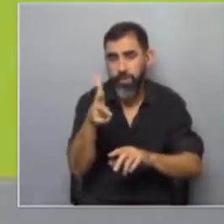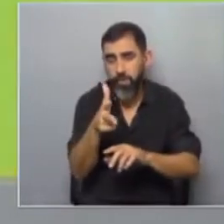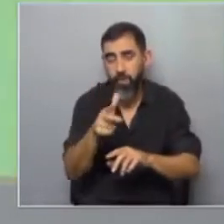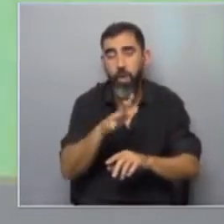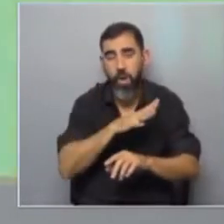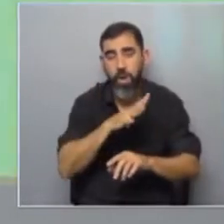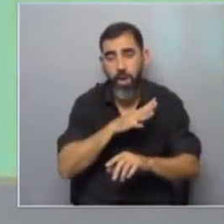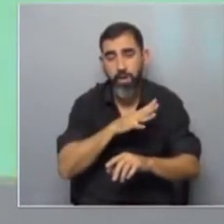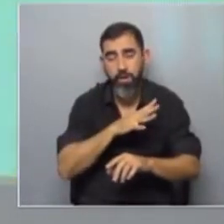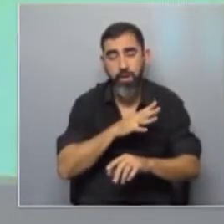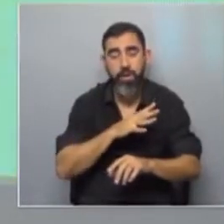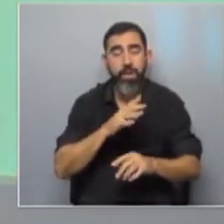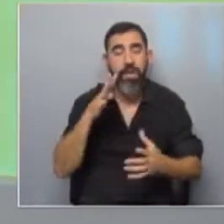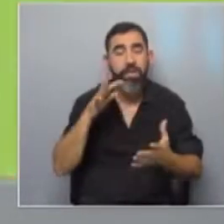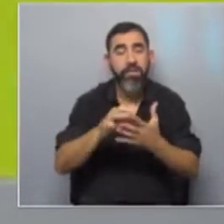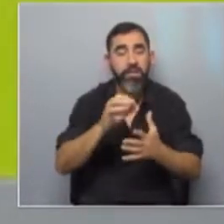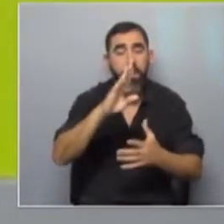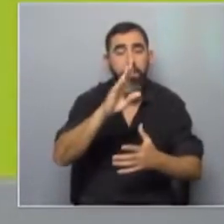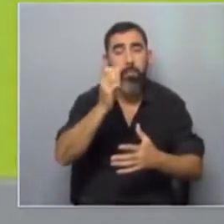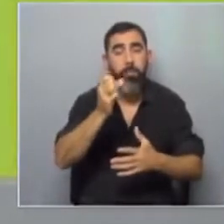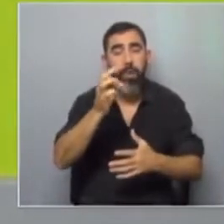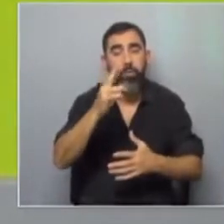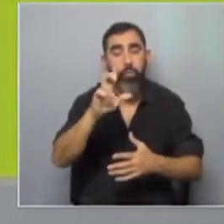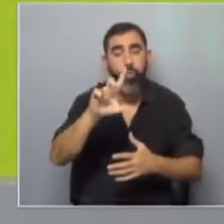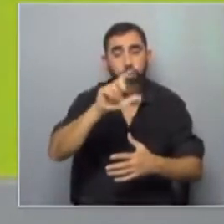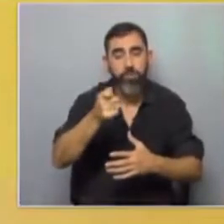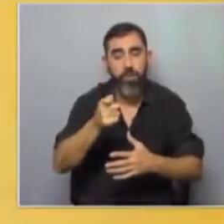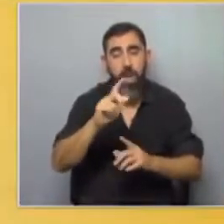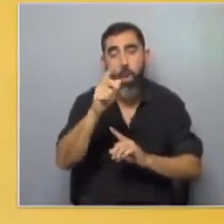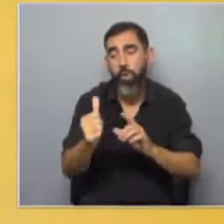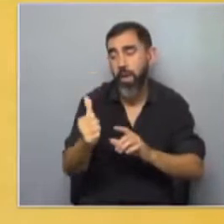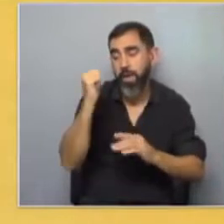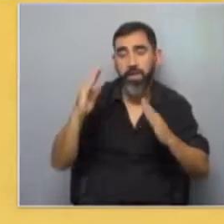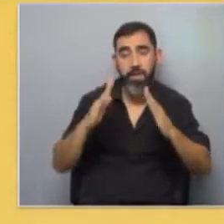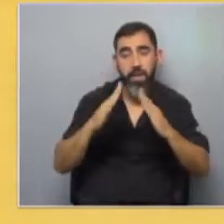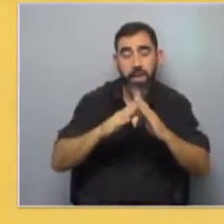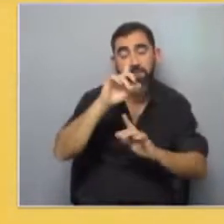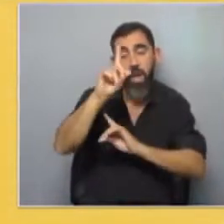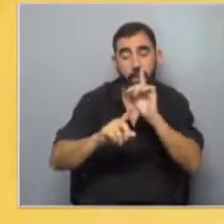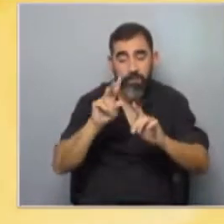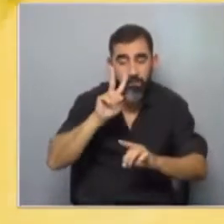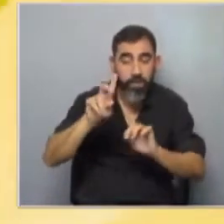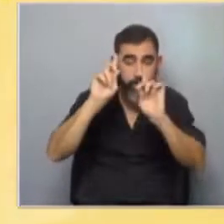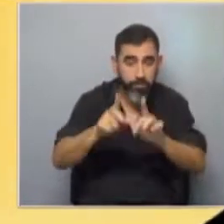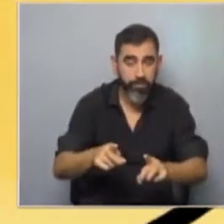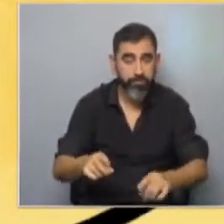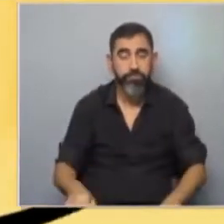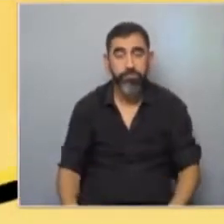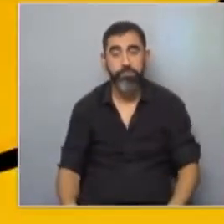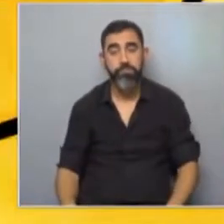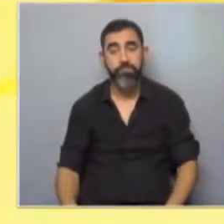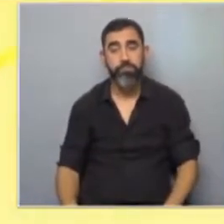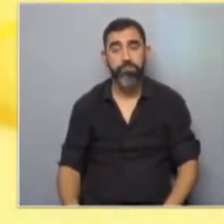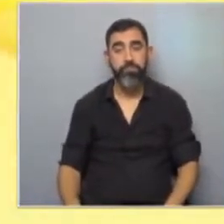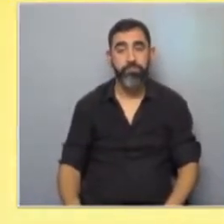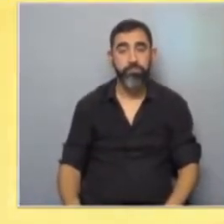ya cosas, no individuos vivos, ¿no? pero este sí, y también pasa un poco lo que comentaba